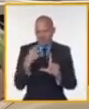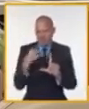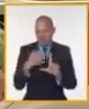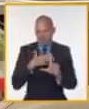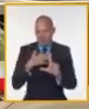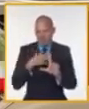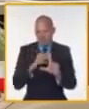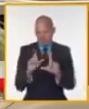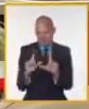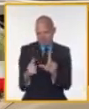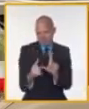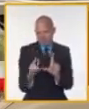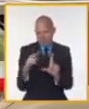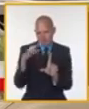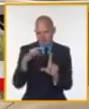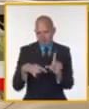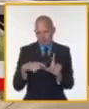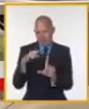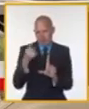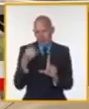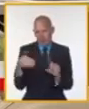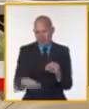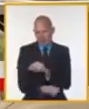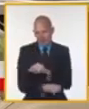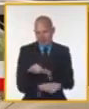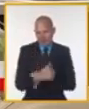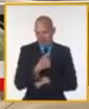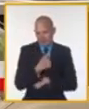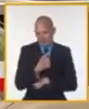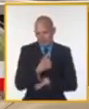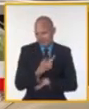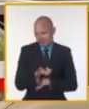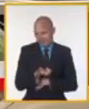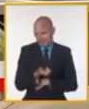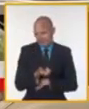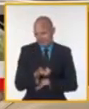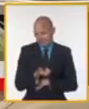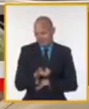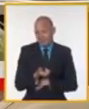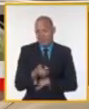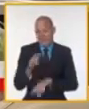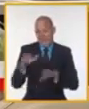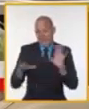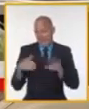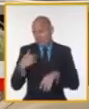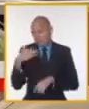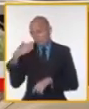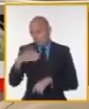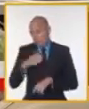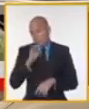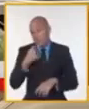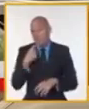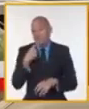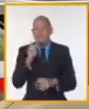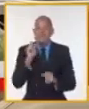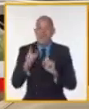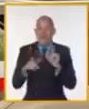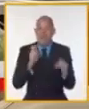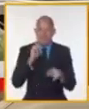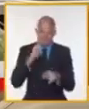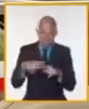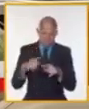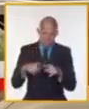mercados agropecuarios siempre hay una administración estatal detrás. En las zonas de alta concentración de trabajadores por